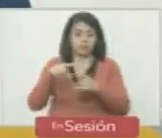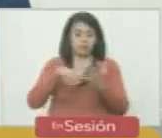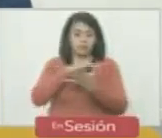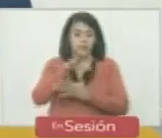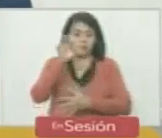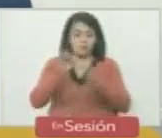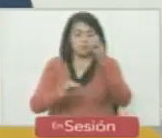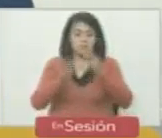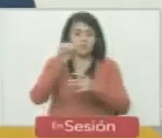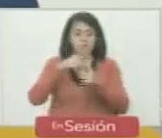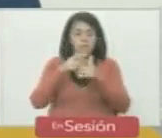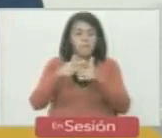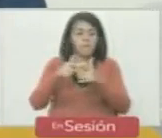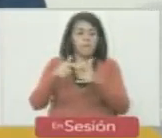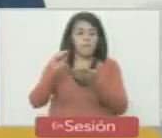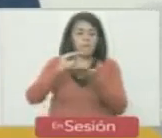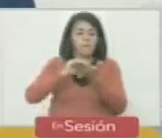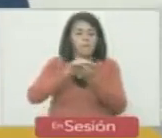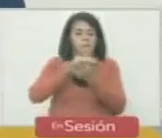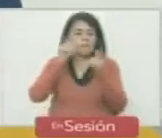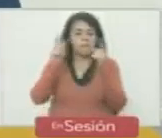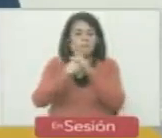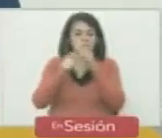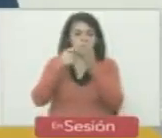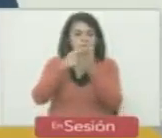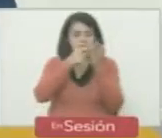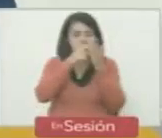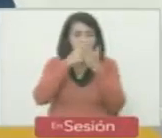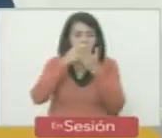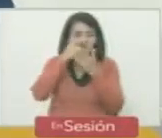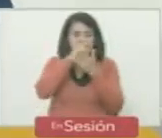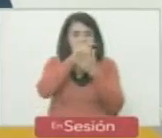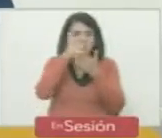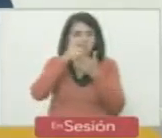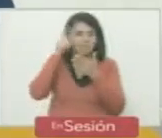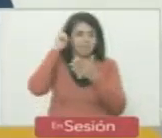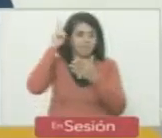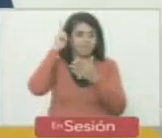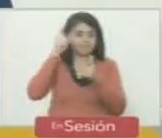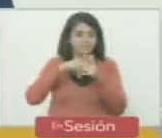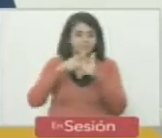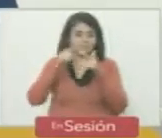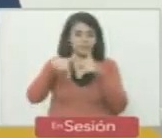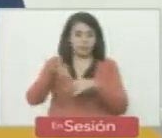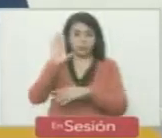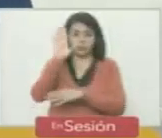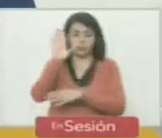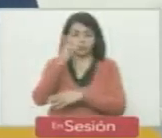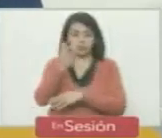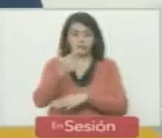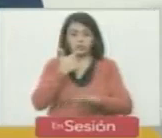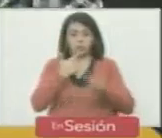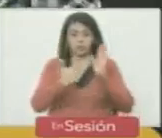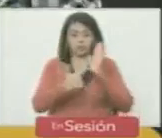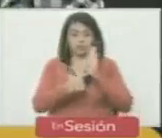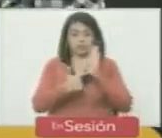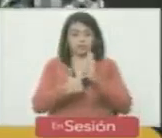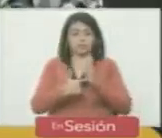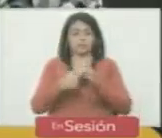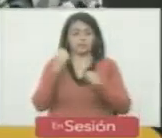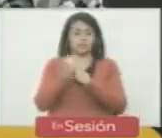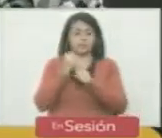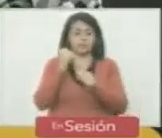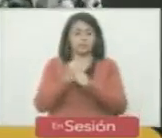justicia y trajo la redención a nuestros pueblos originarios. Jura cumplir con la